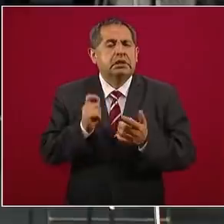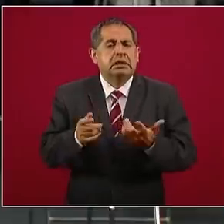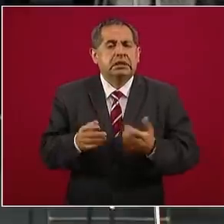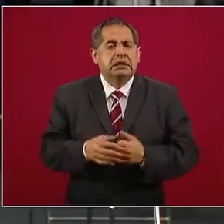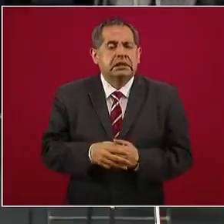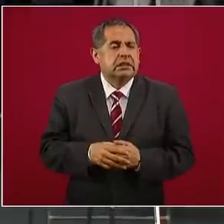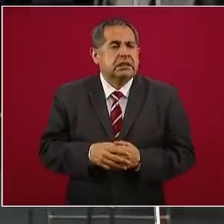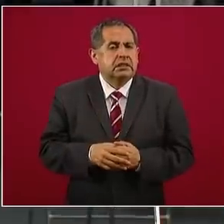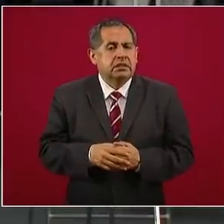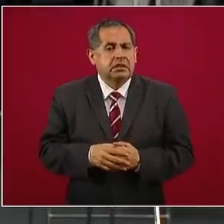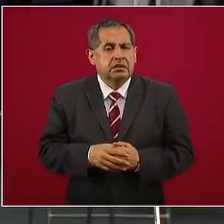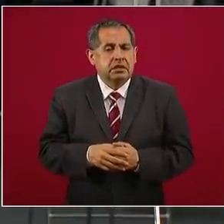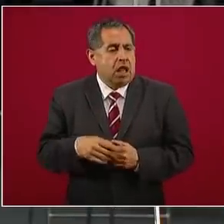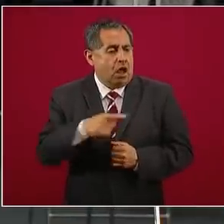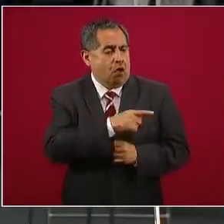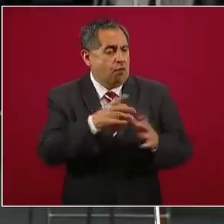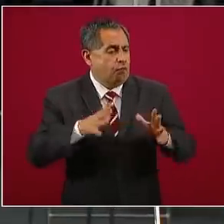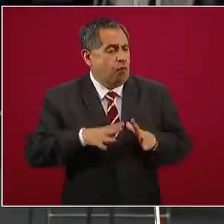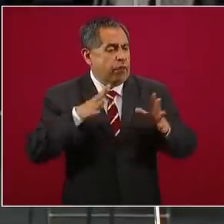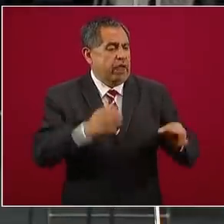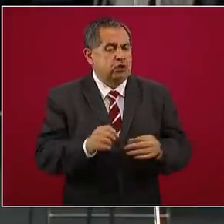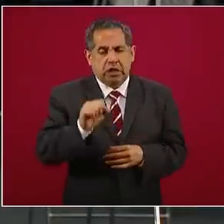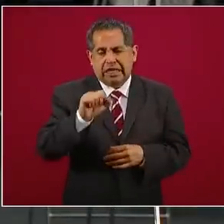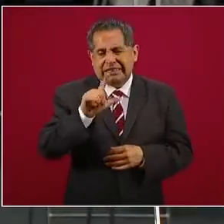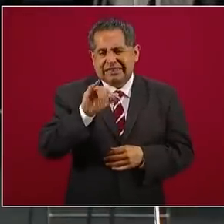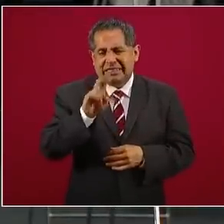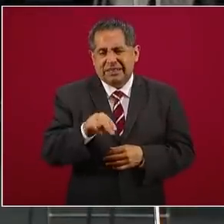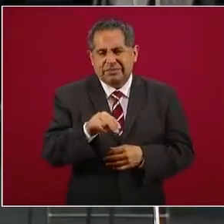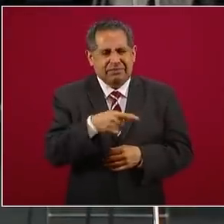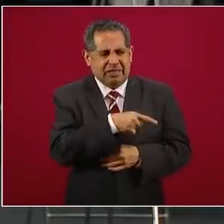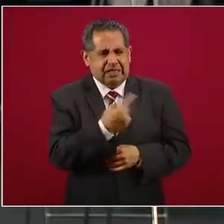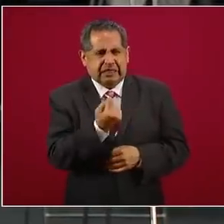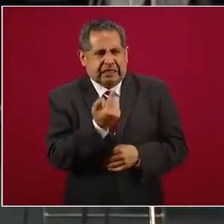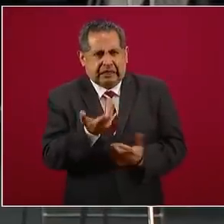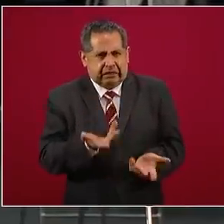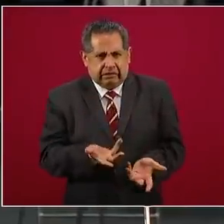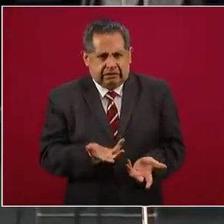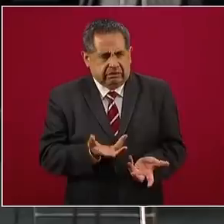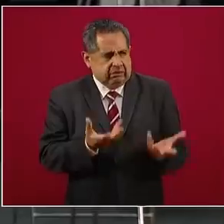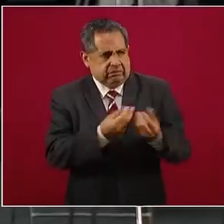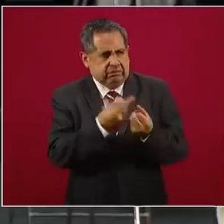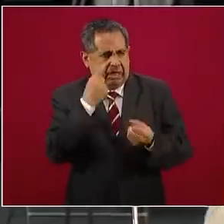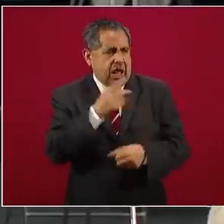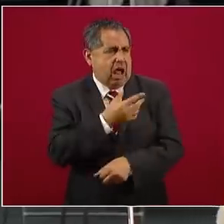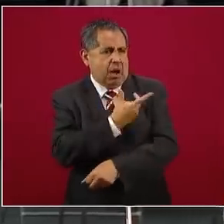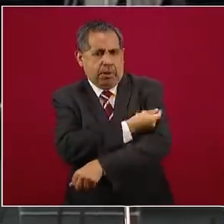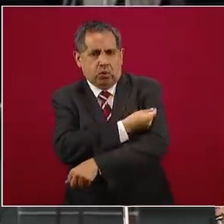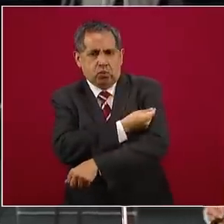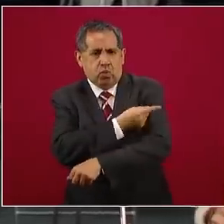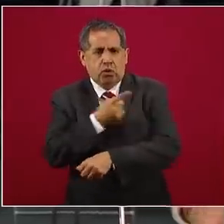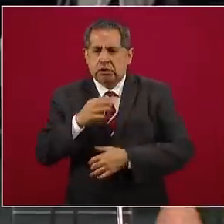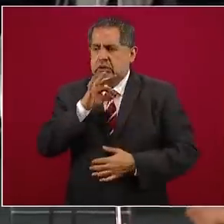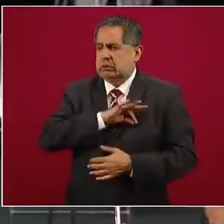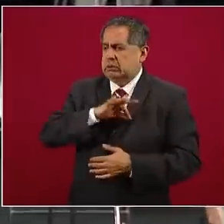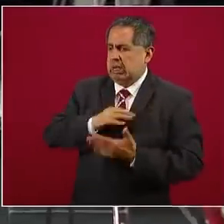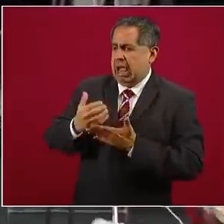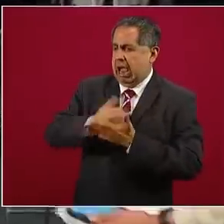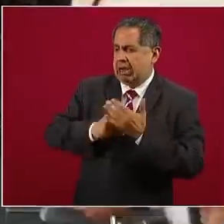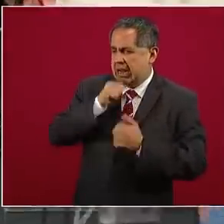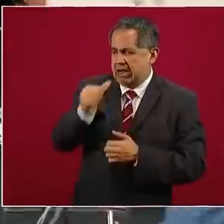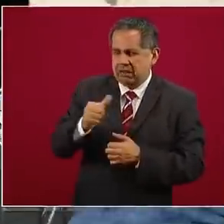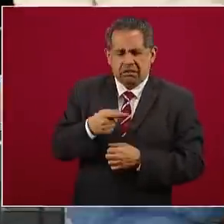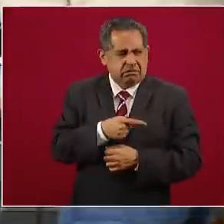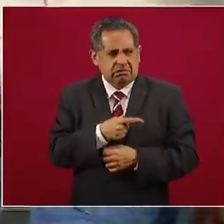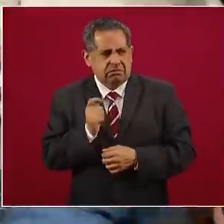participación que tiene la Fundación Slim en el tema de la vacuna, ya que se ha mencionado que es sin fines de lucro y